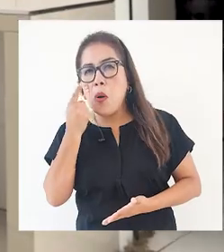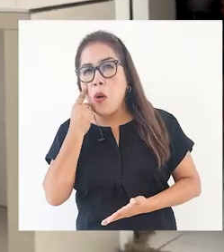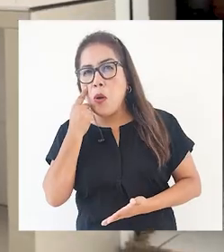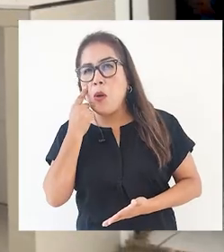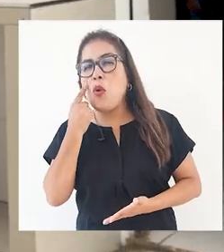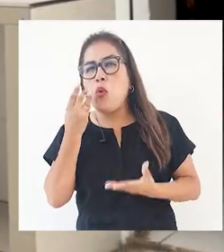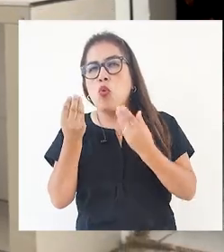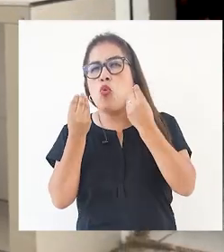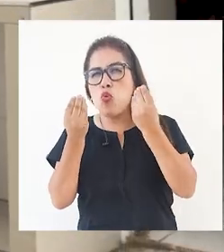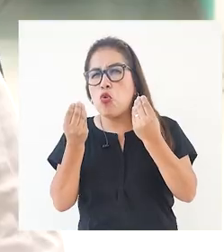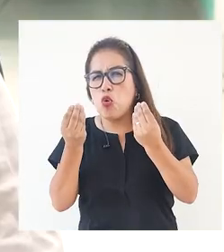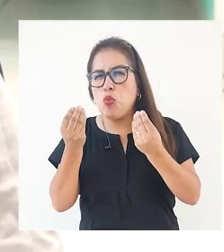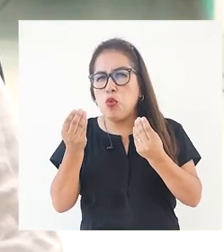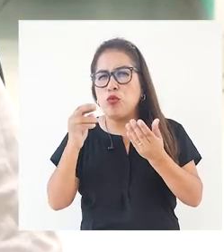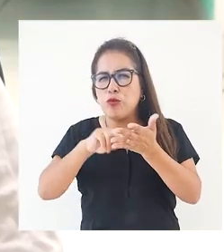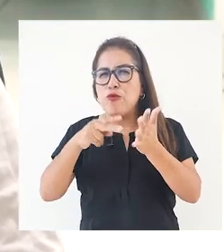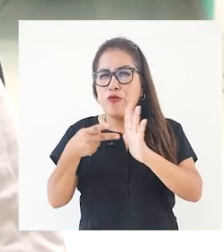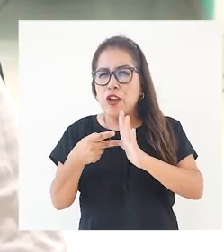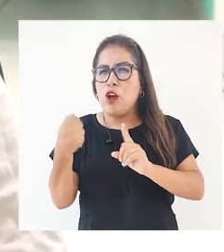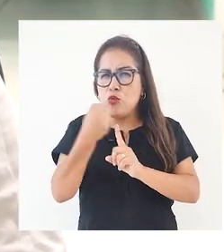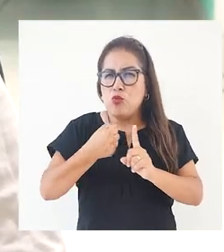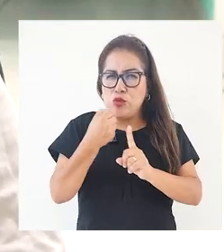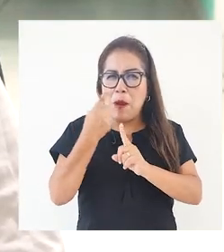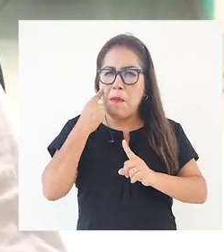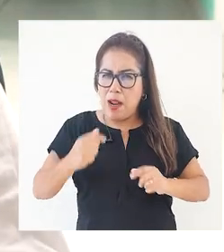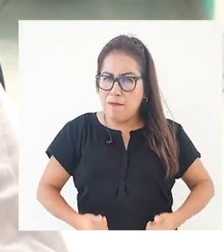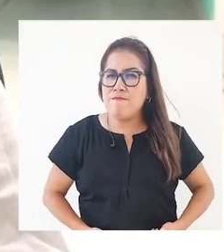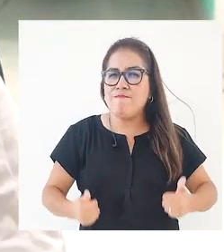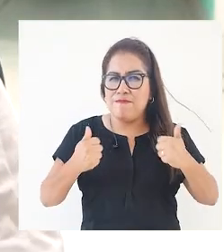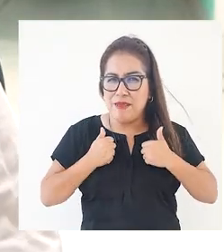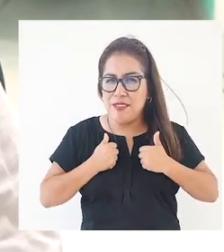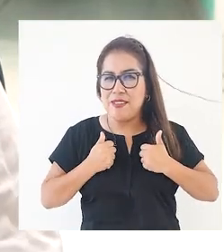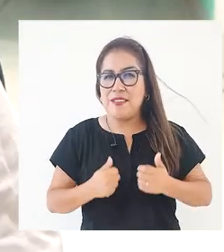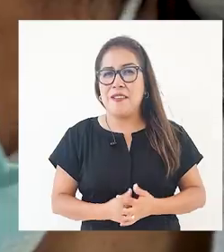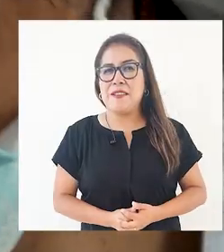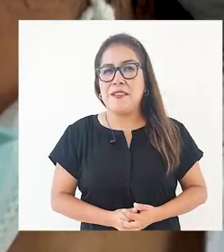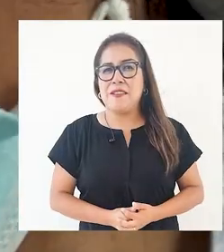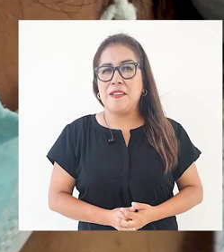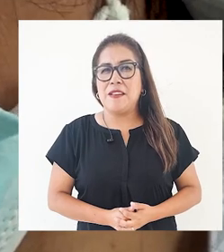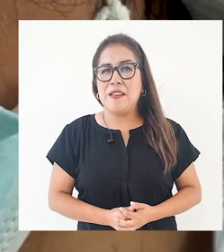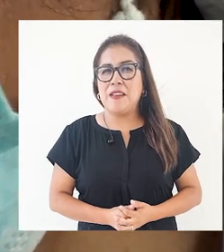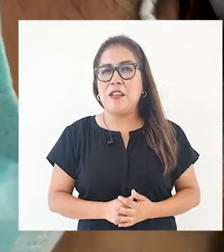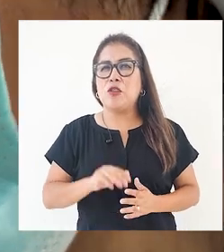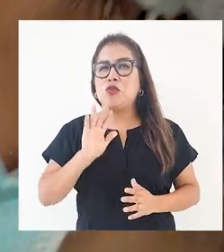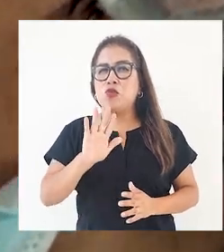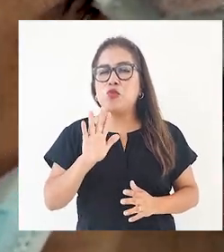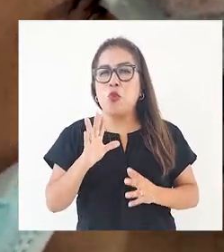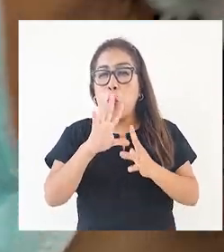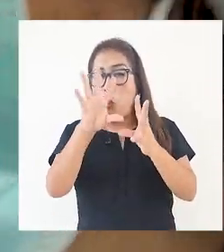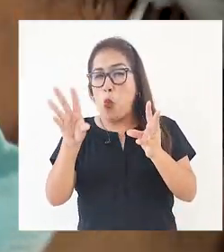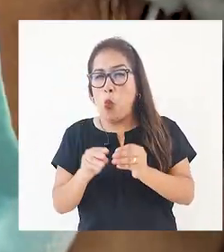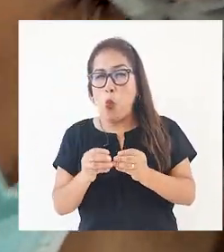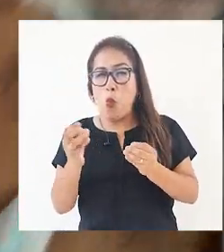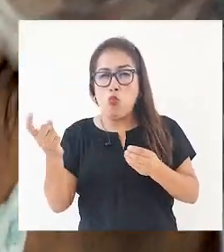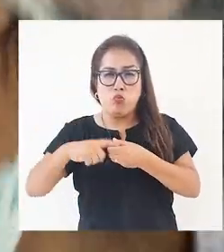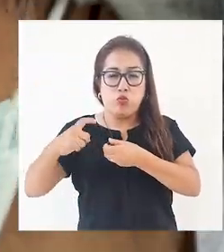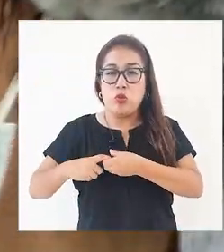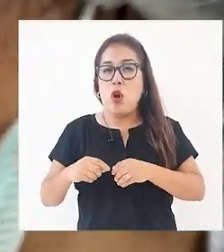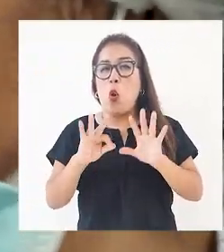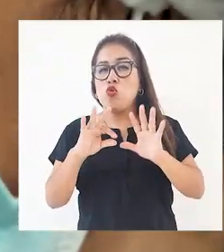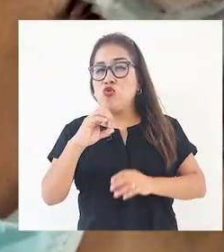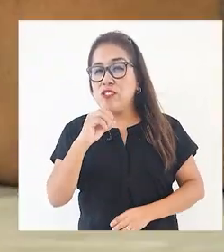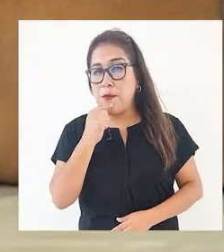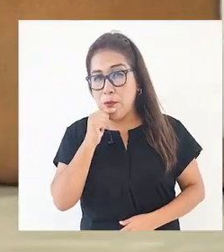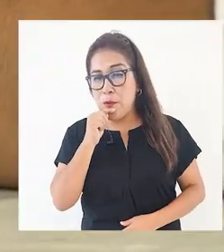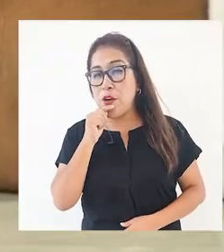conocí cómo es luchar para sobrevivir. Nos unimos a algo de 80